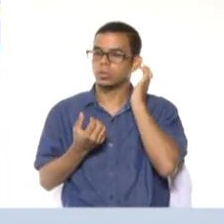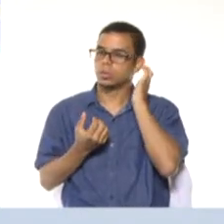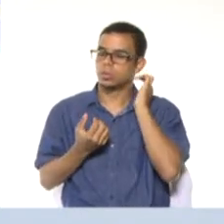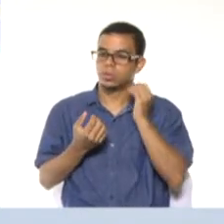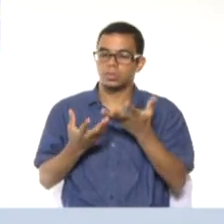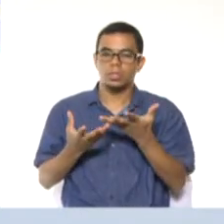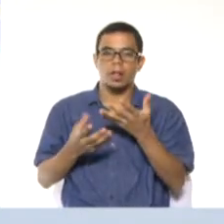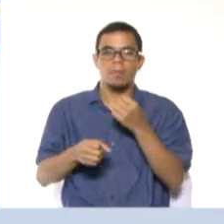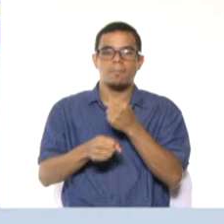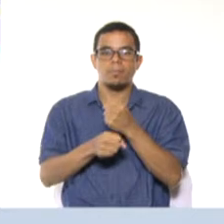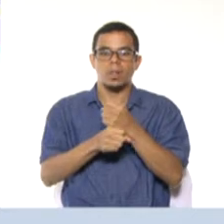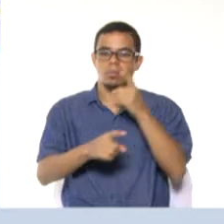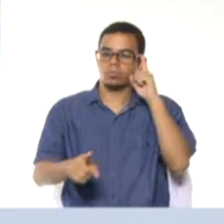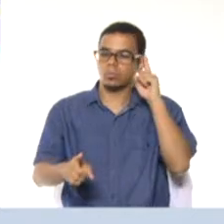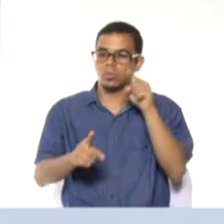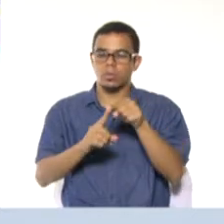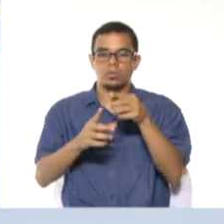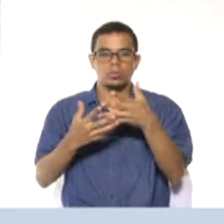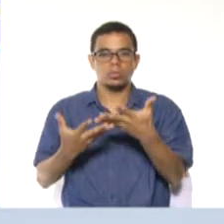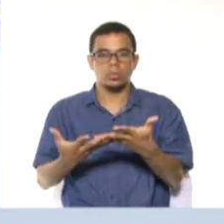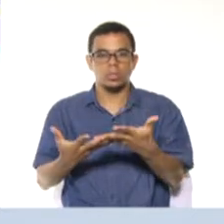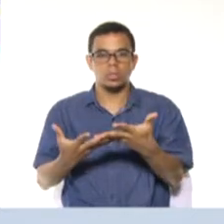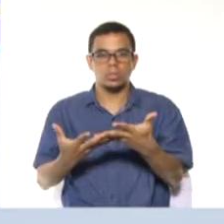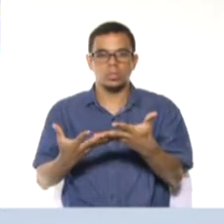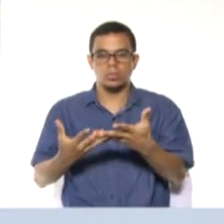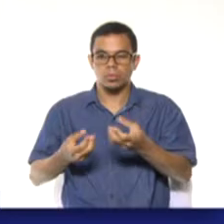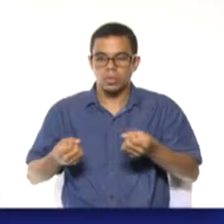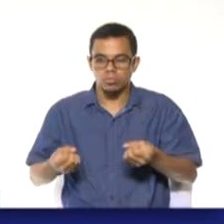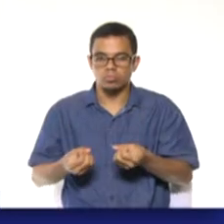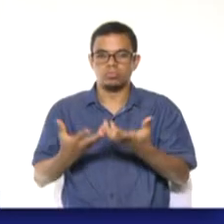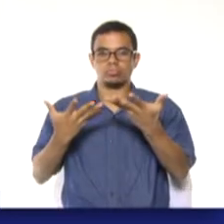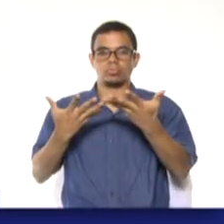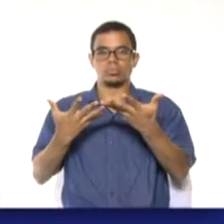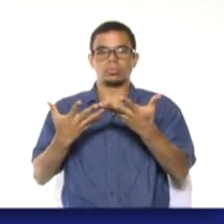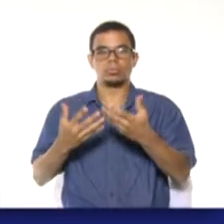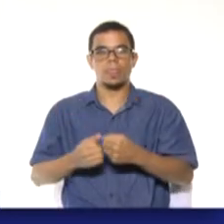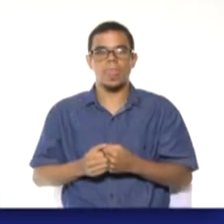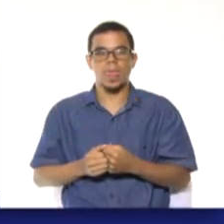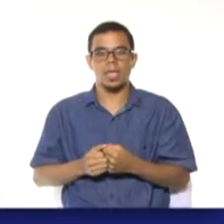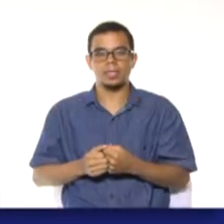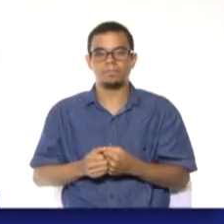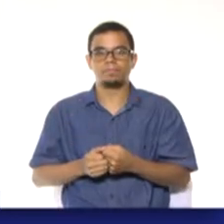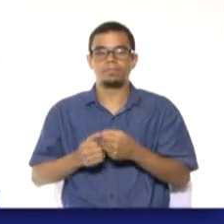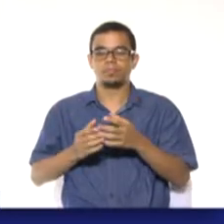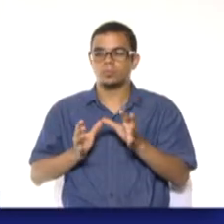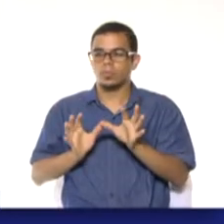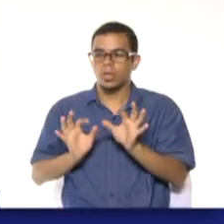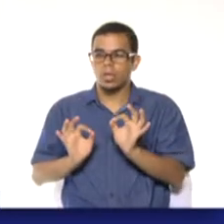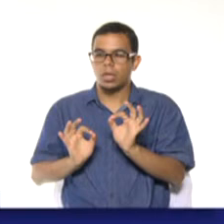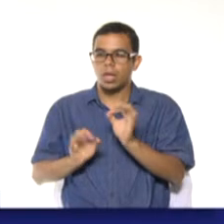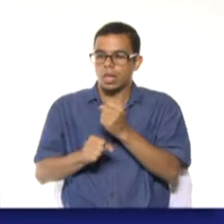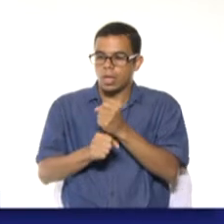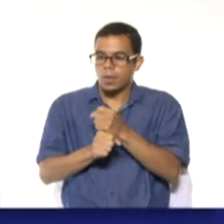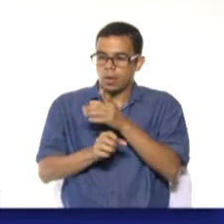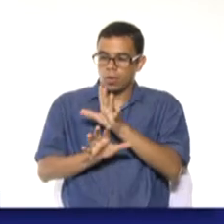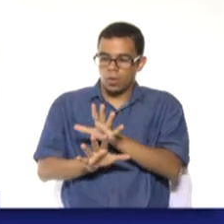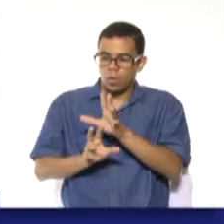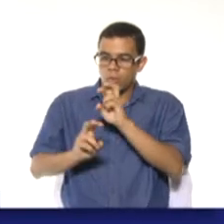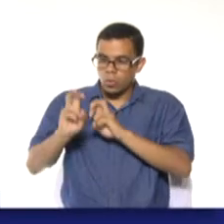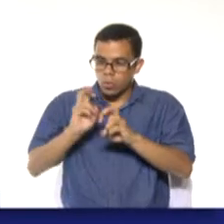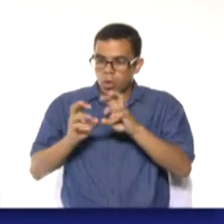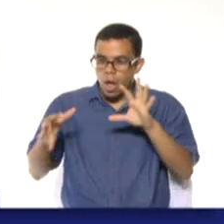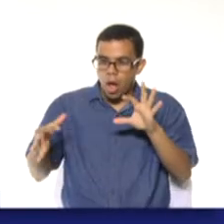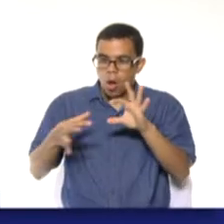para enriquecerla en función a lo que tenemos a nivel local. Primera acción, revisar la especialidad ocupacional